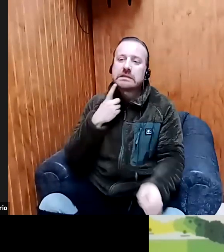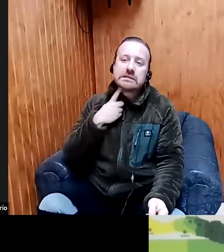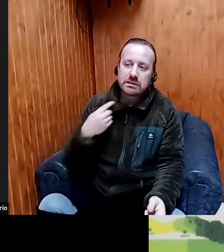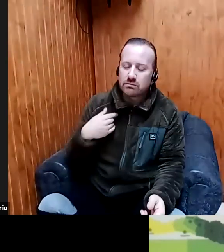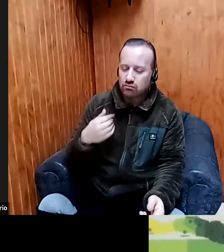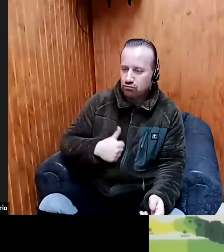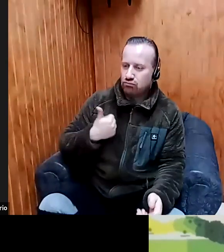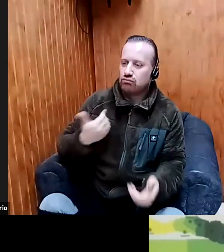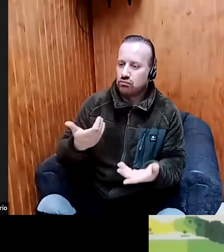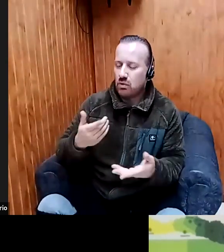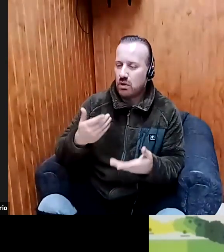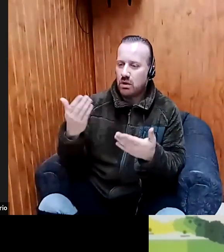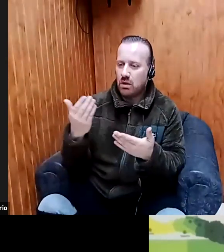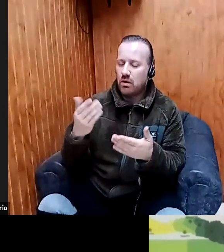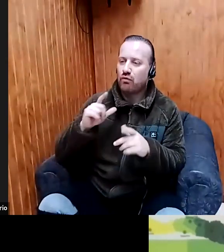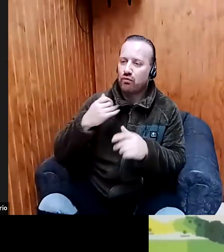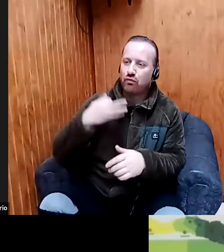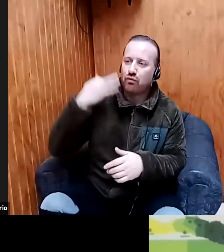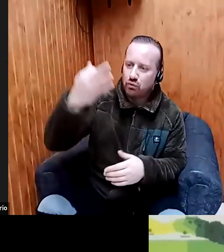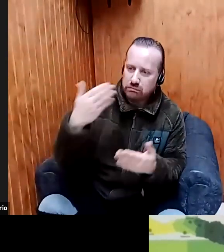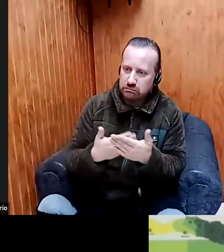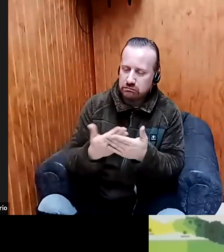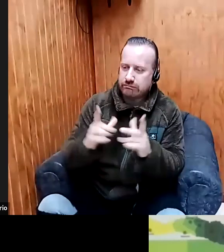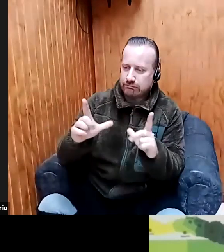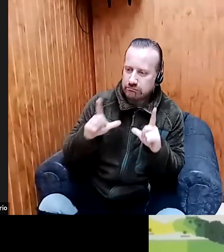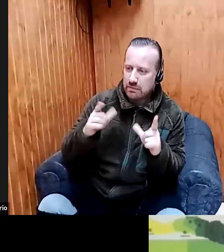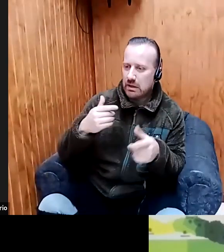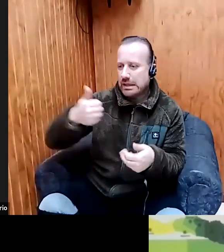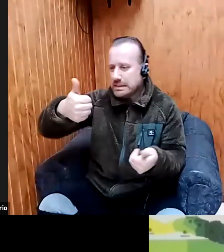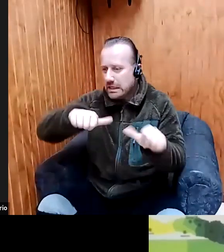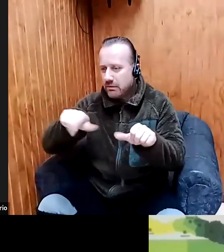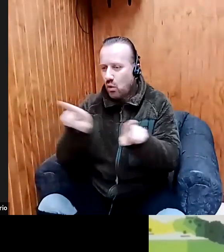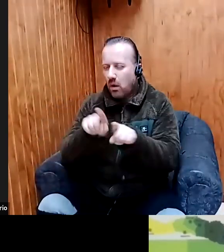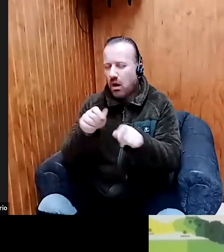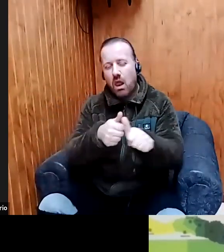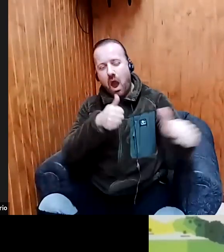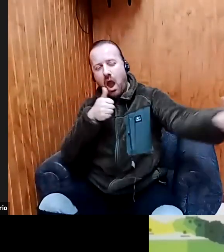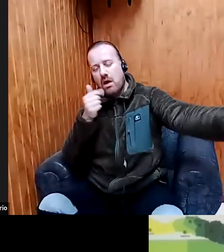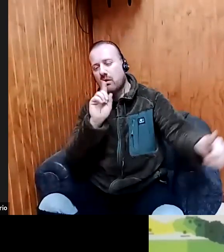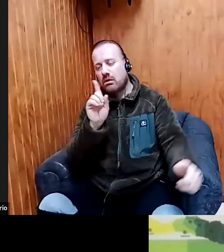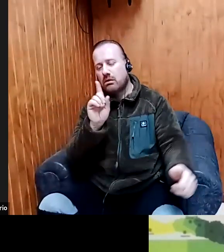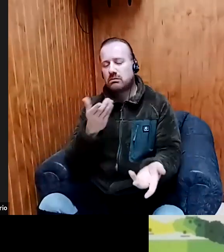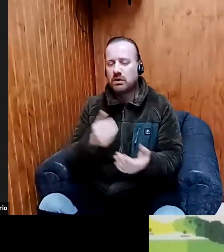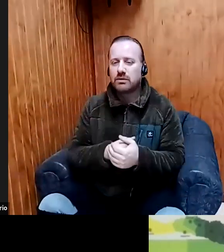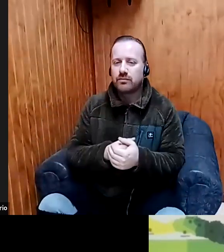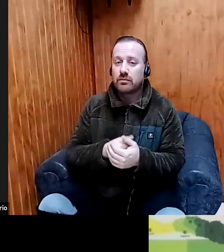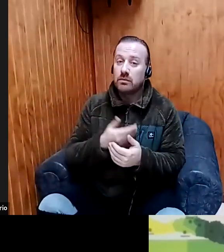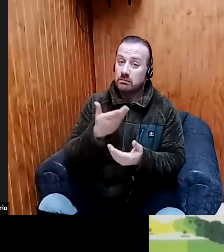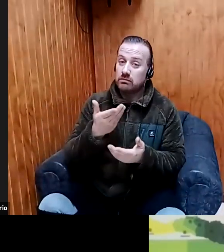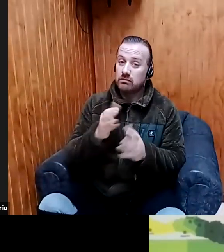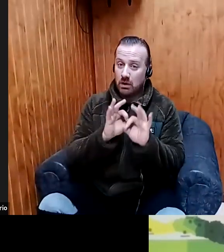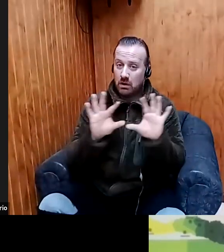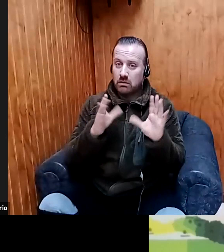por la investigación científica y que efectivamente no lo vean como algo lejano? Claro, ese es un... A ver, para